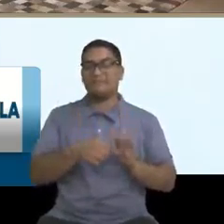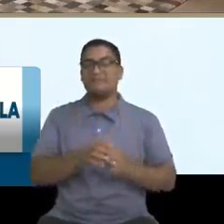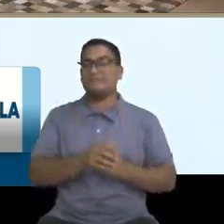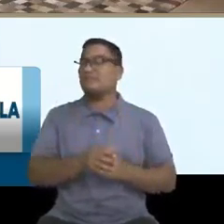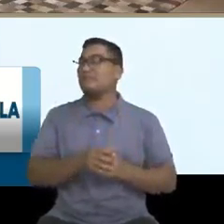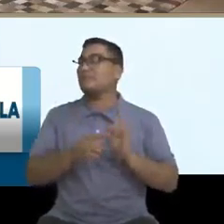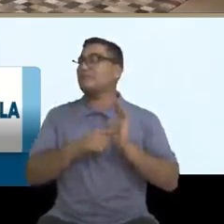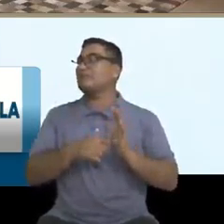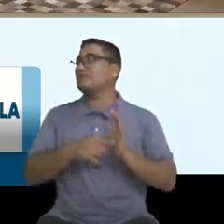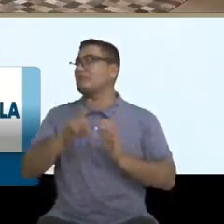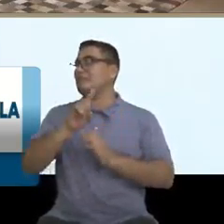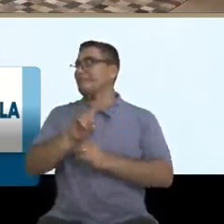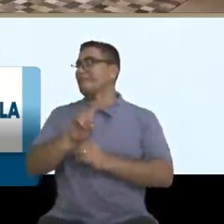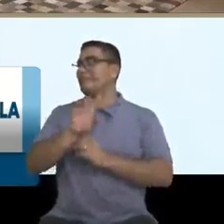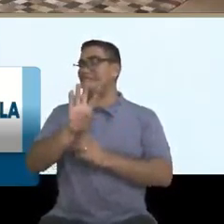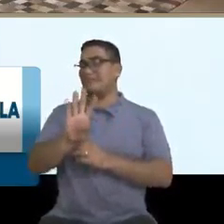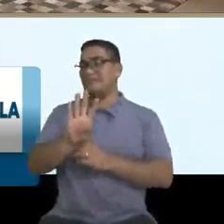por 2.2.